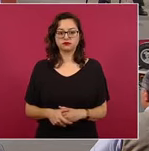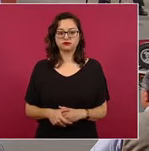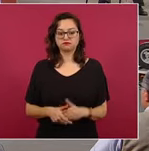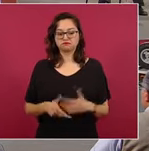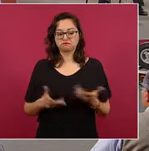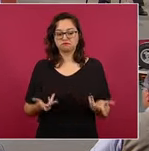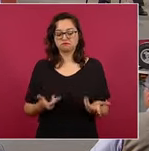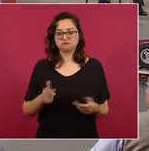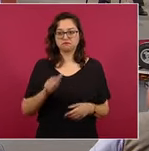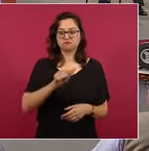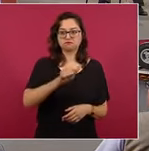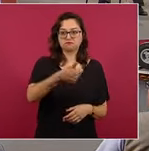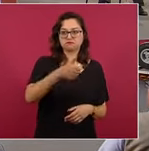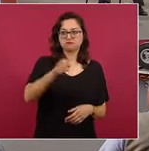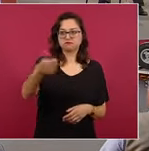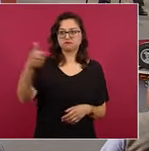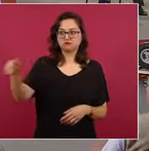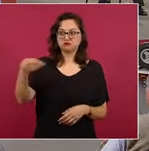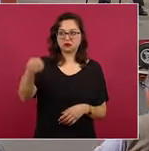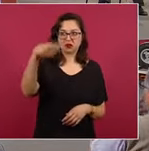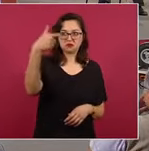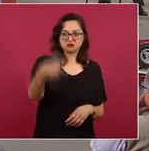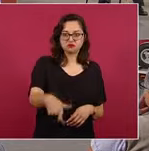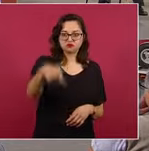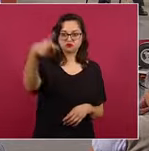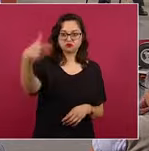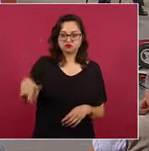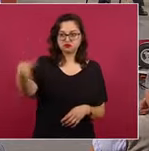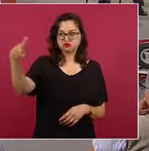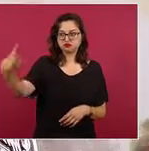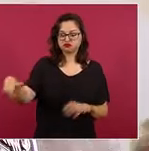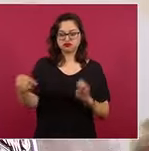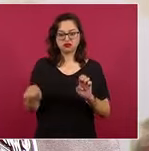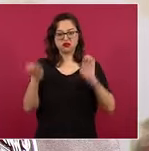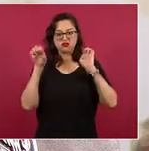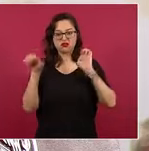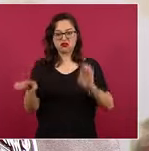Otros me ven desde lo alto de sus carruajes,